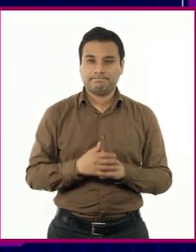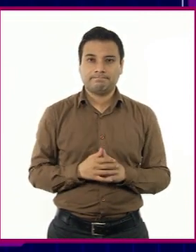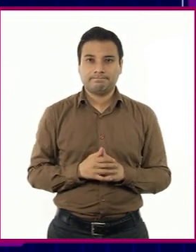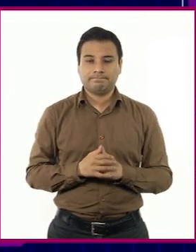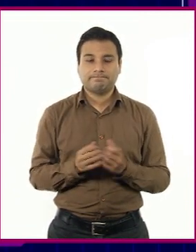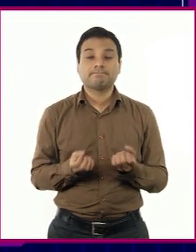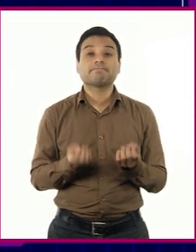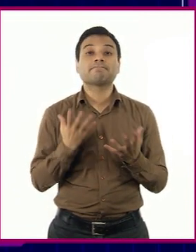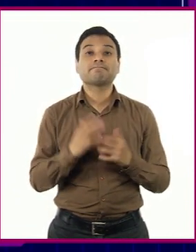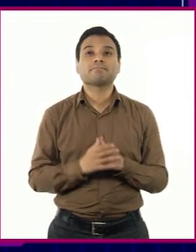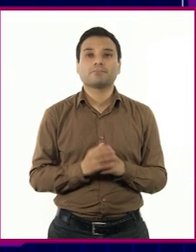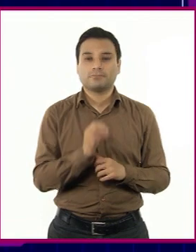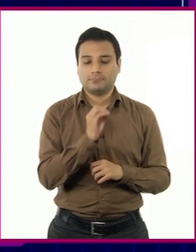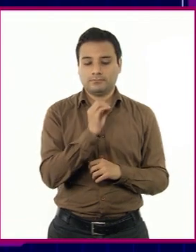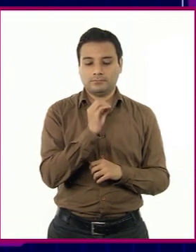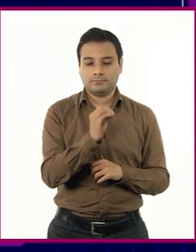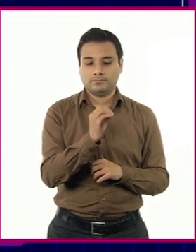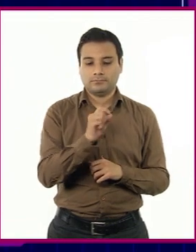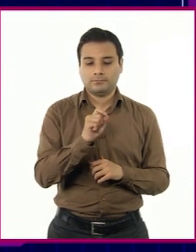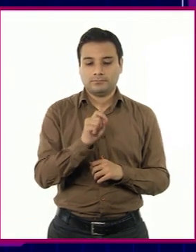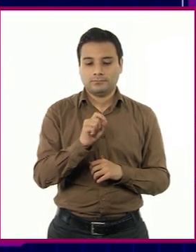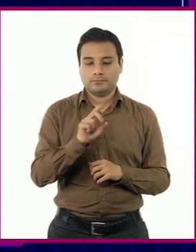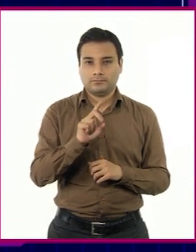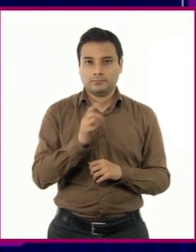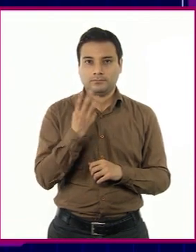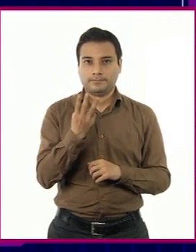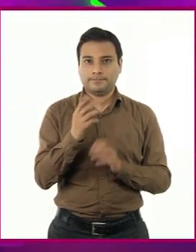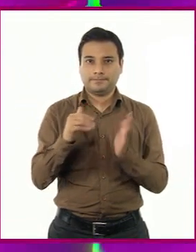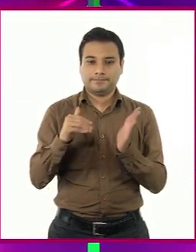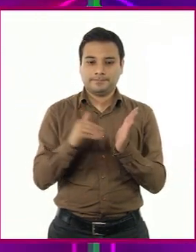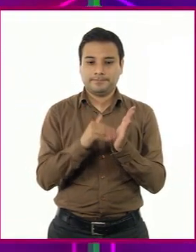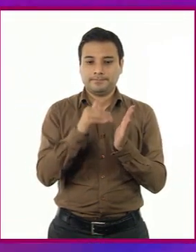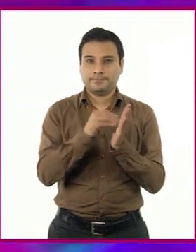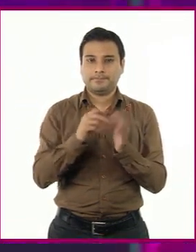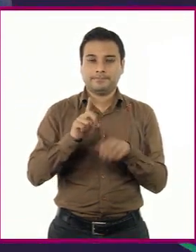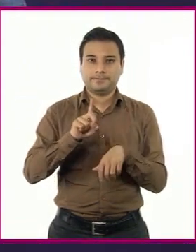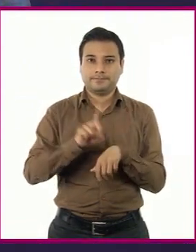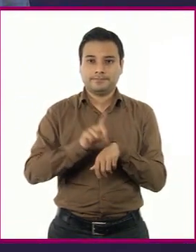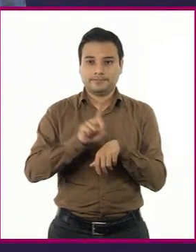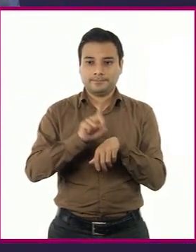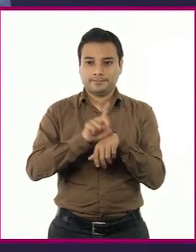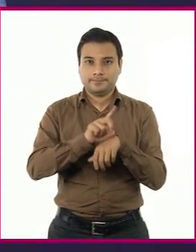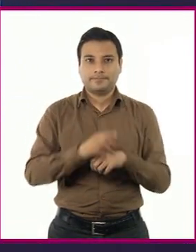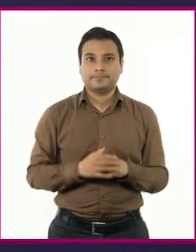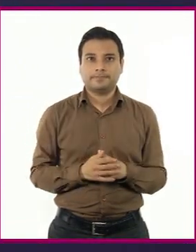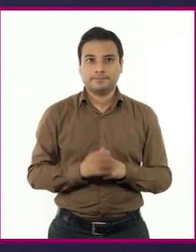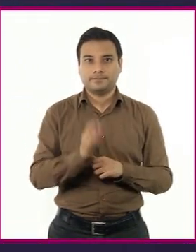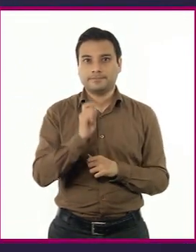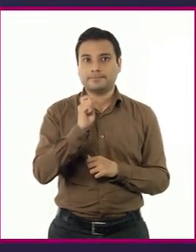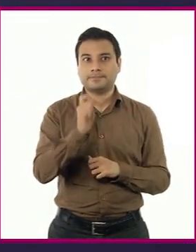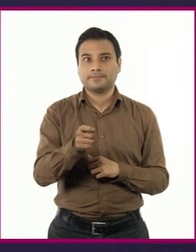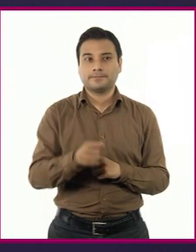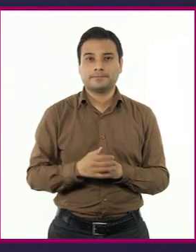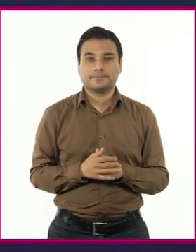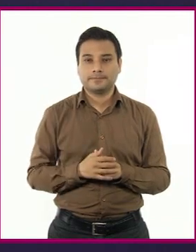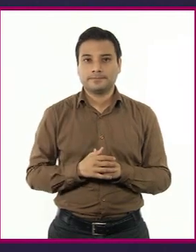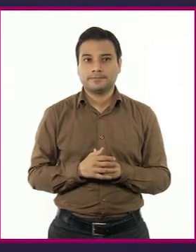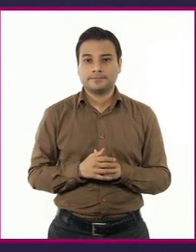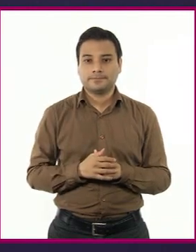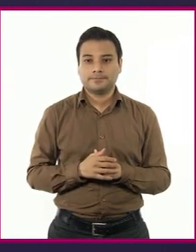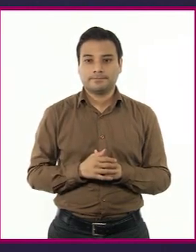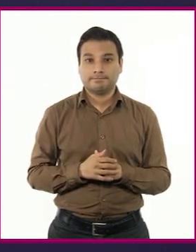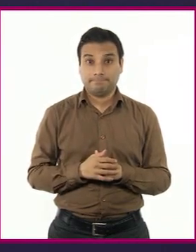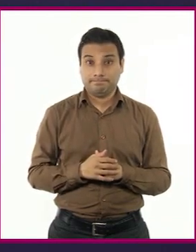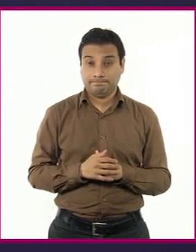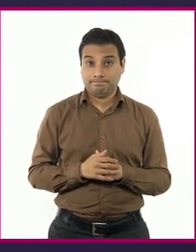es de 0.33 millones de barriles al día. Lo que quiere decir que casi la mitad de los datos se